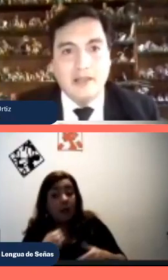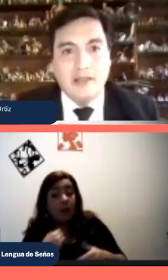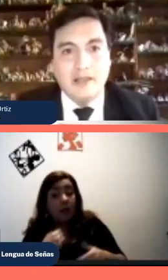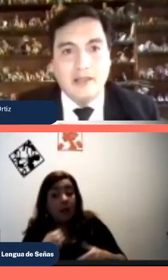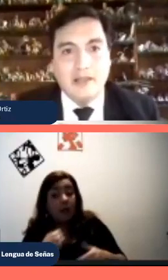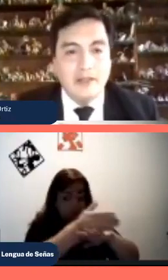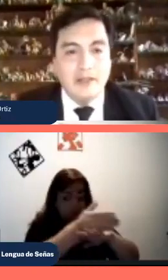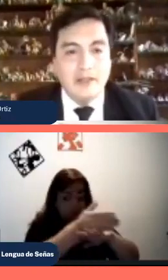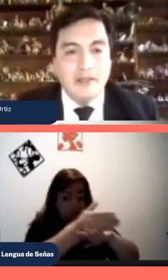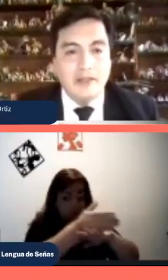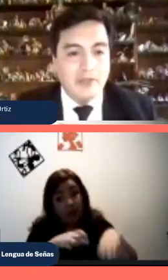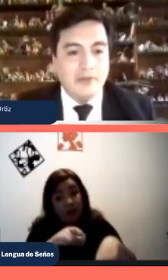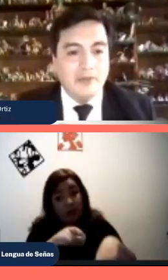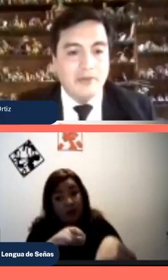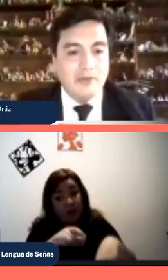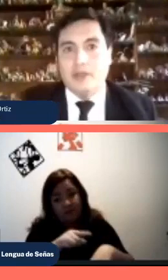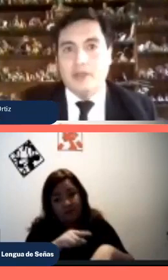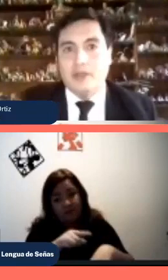de esta época,